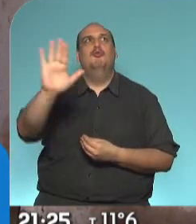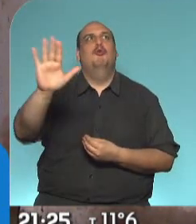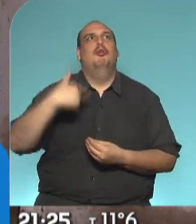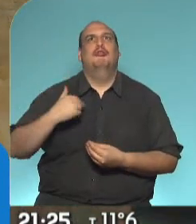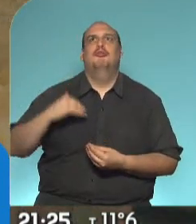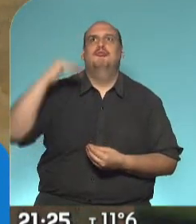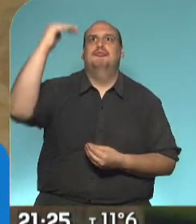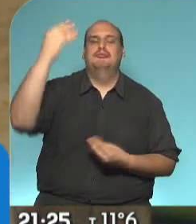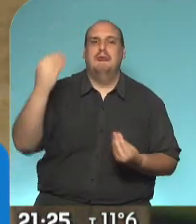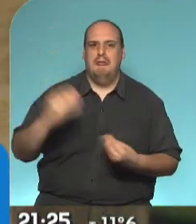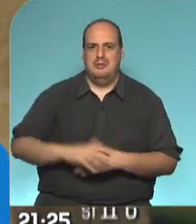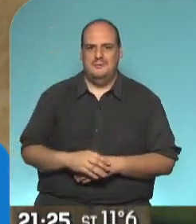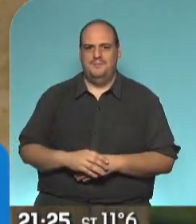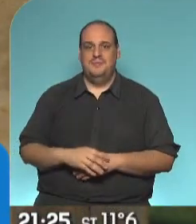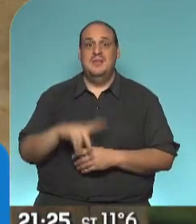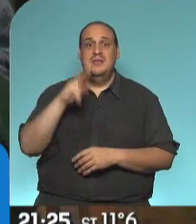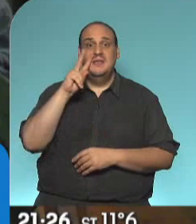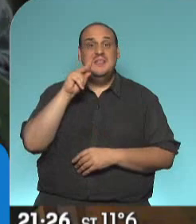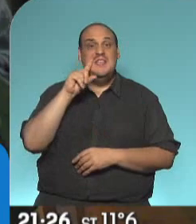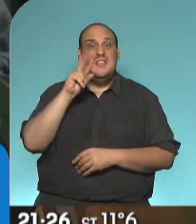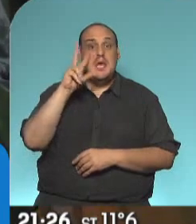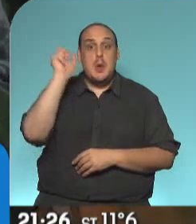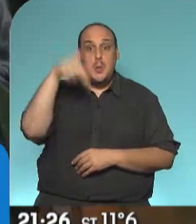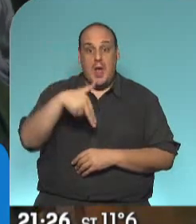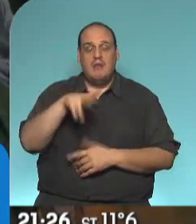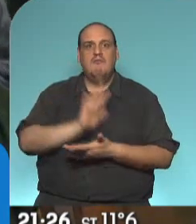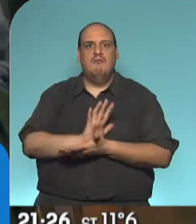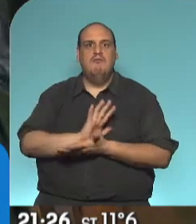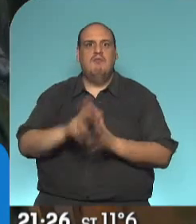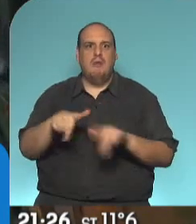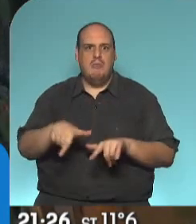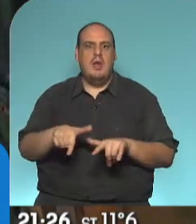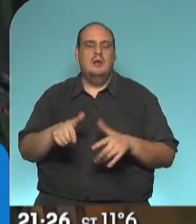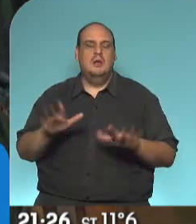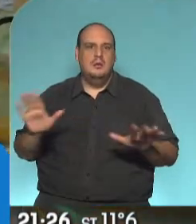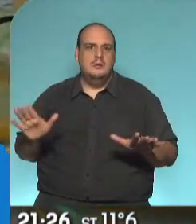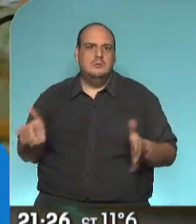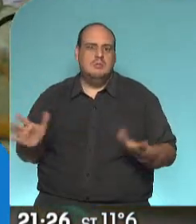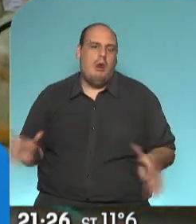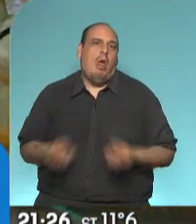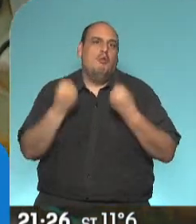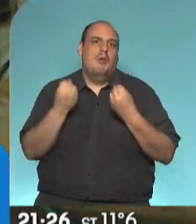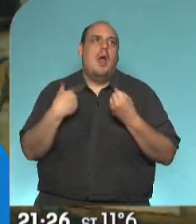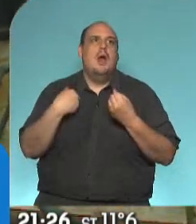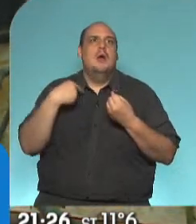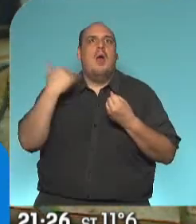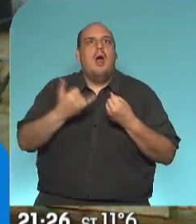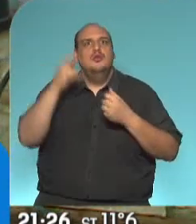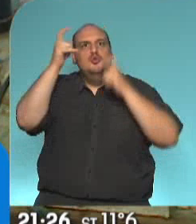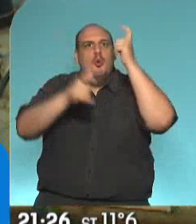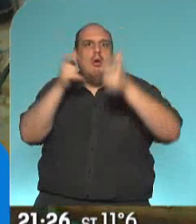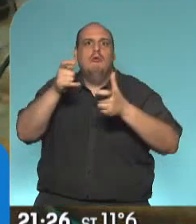futuro. Para Iván, esta oportunidad de recuperarse lo anima a pensar en un futuro lleno de proyectos y